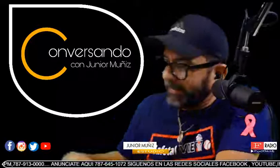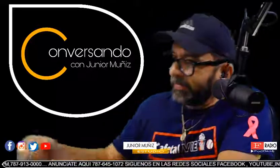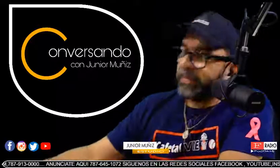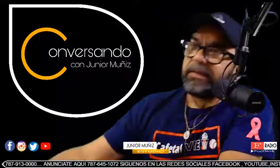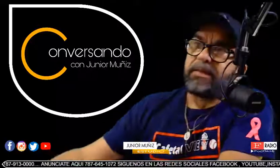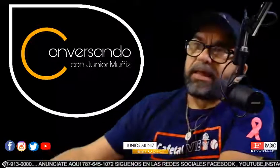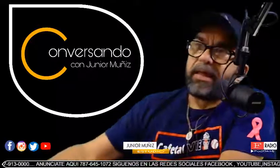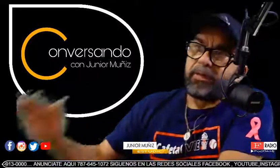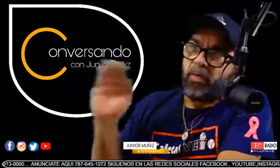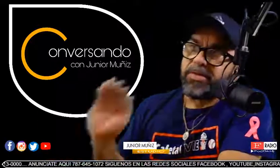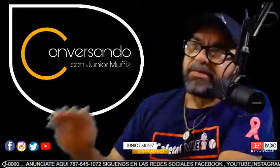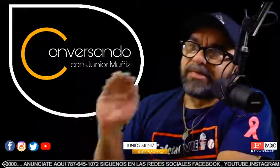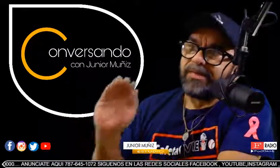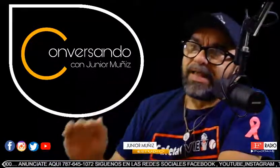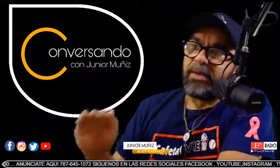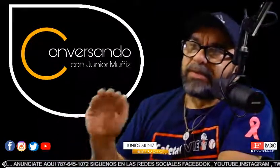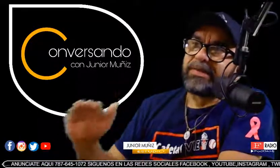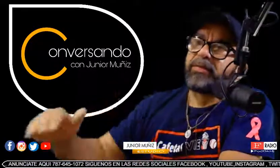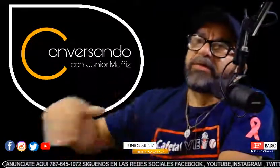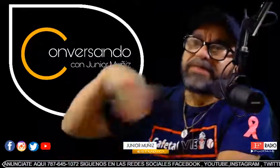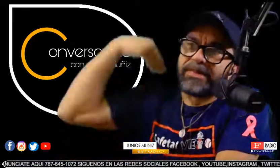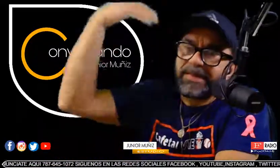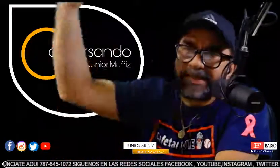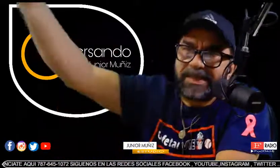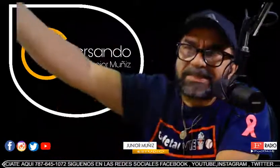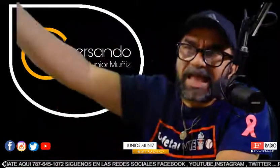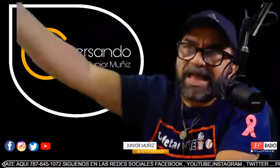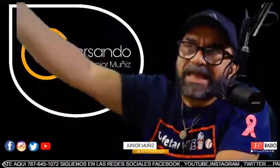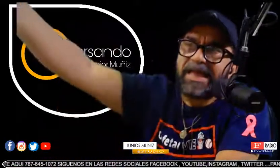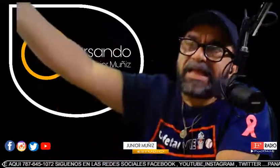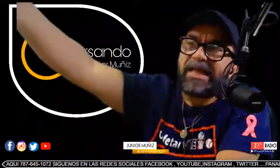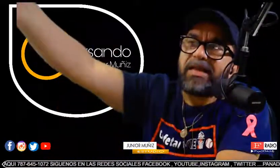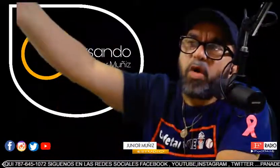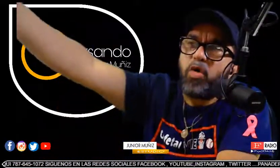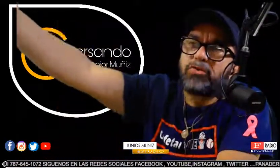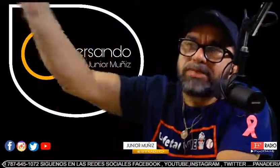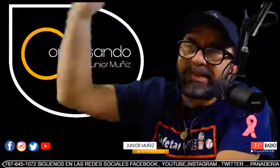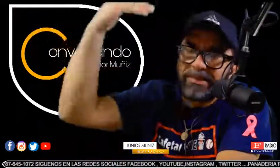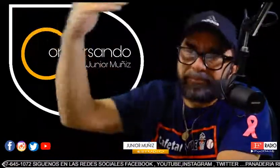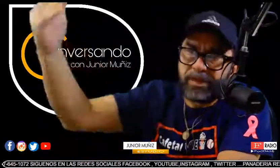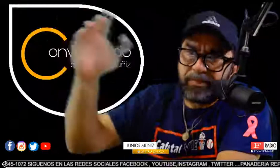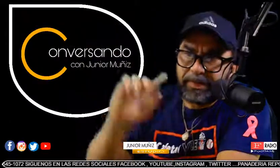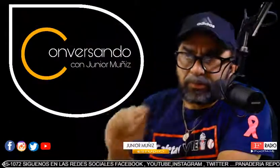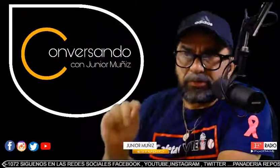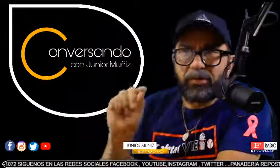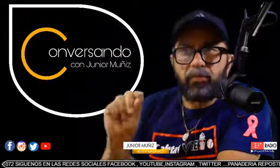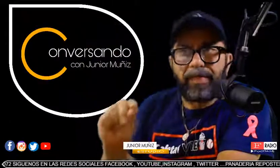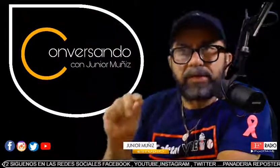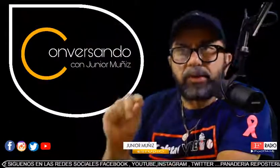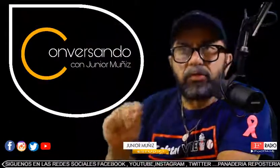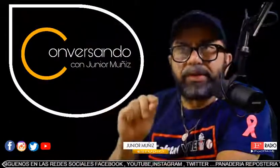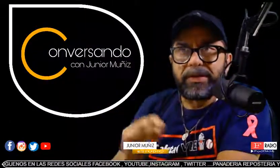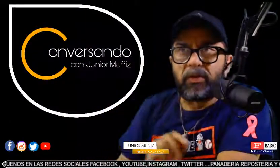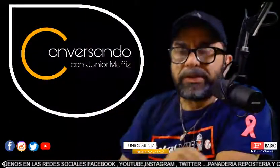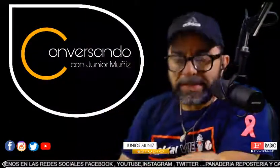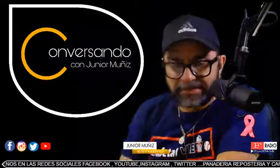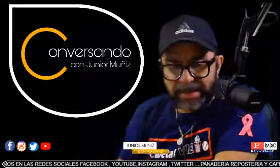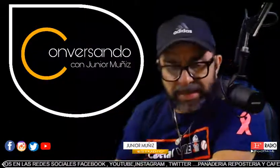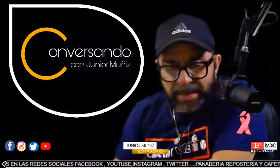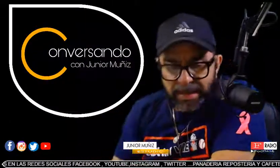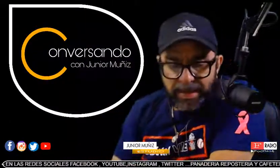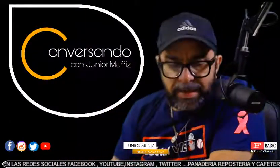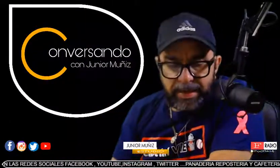2020-060, que comienza el sábado 22 y se extiende hasta el 11 de septiembre. Creo que son 21 o 22